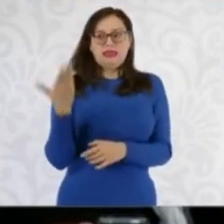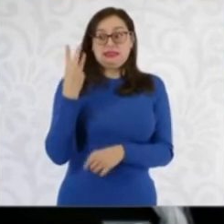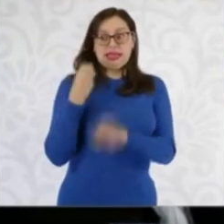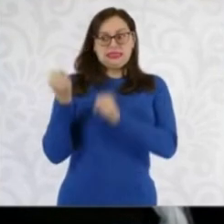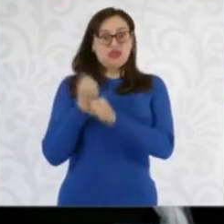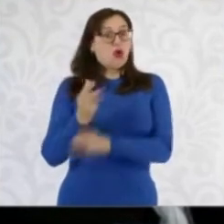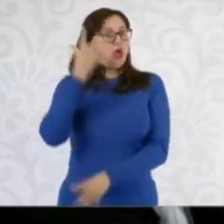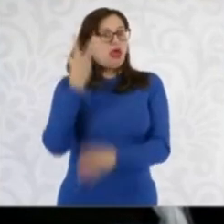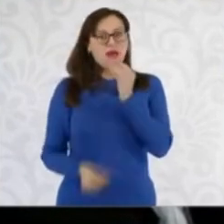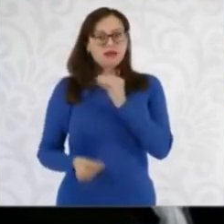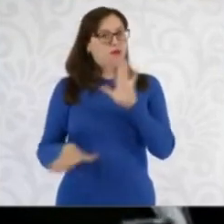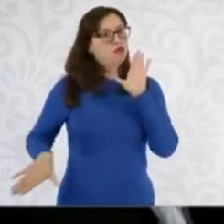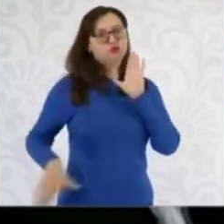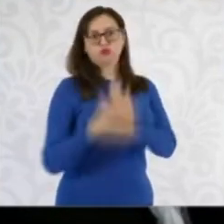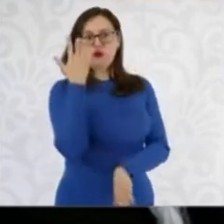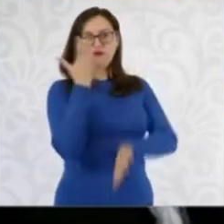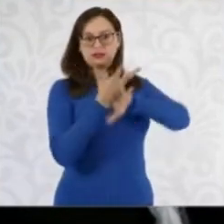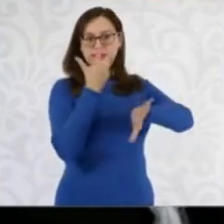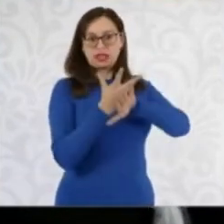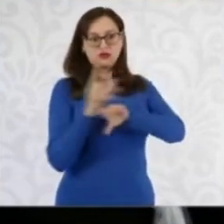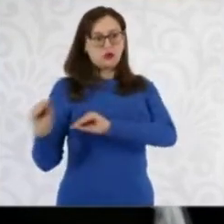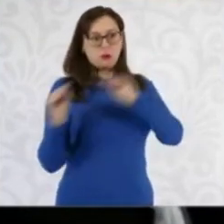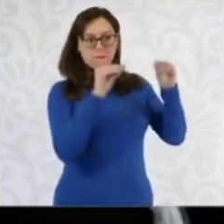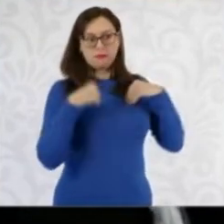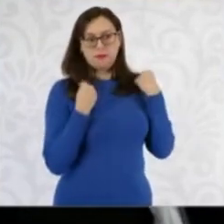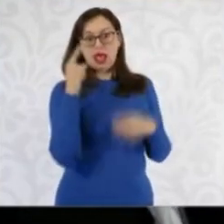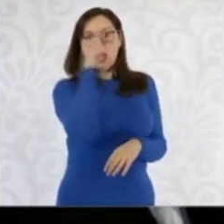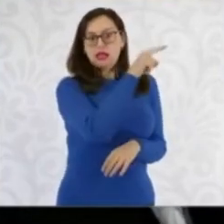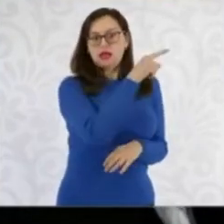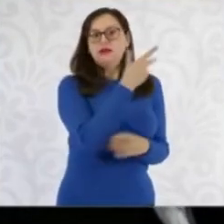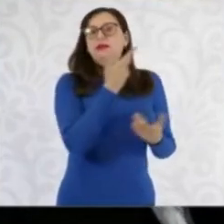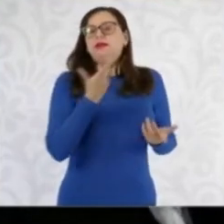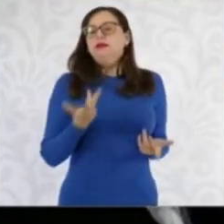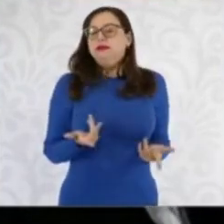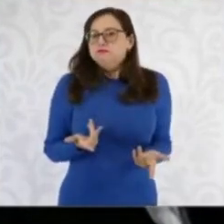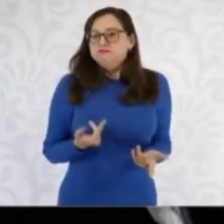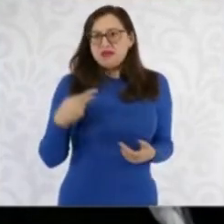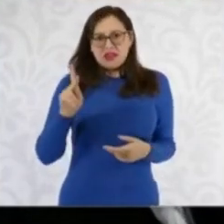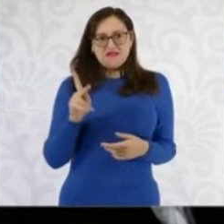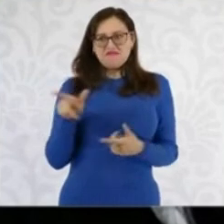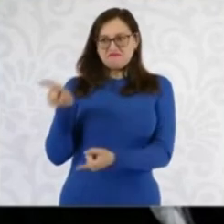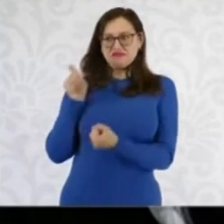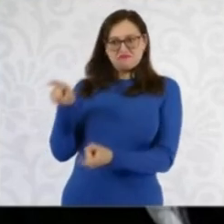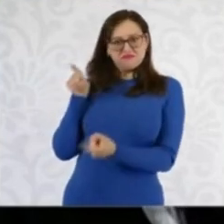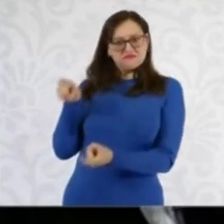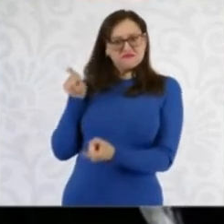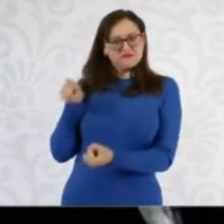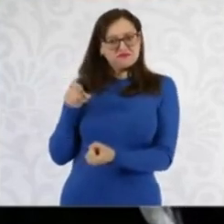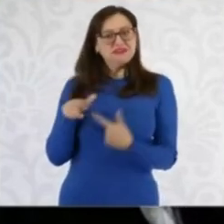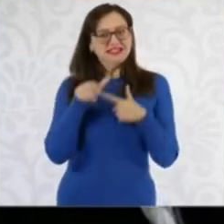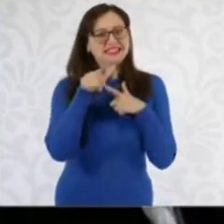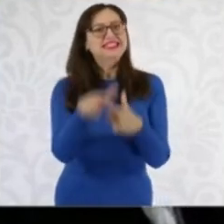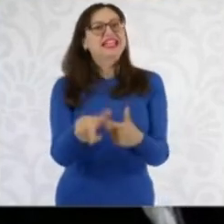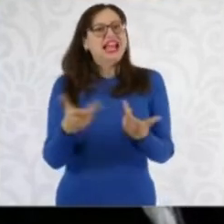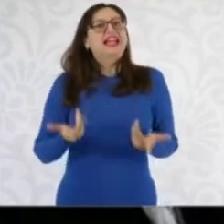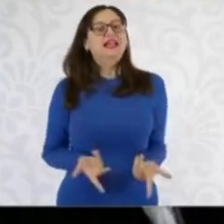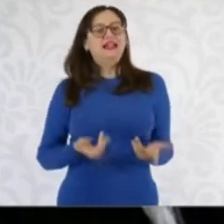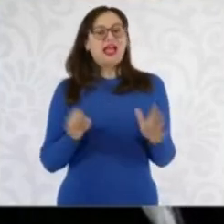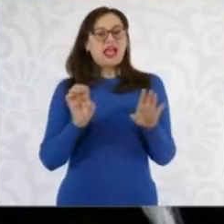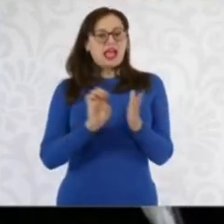3 años, cuando empezaron las investigaciones, sigue manejando financieramente estos refugios. El caso del refugio en el Estado de